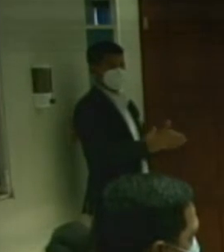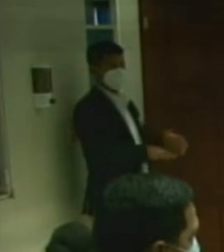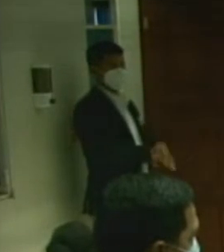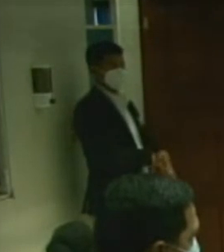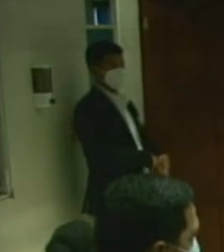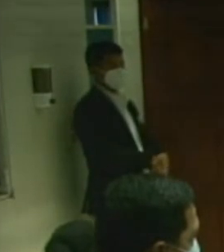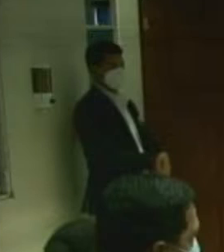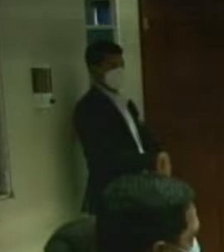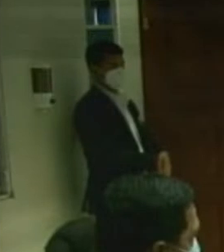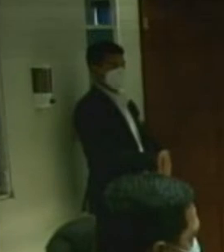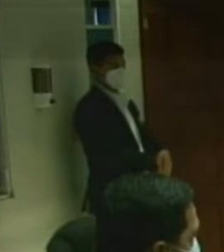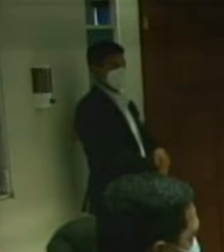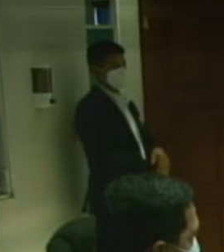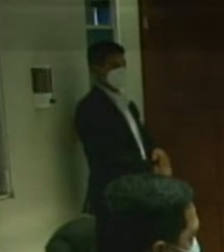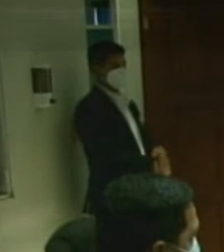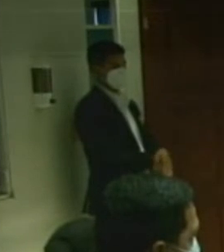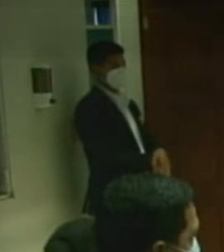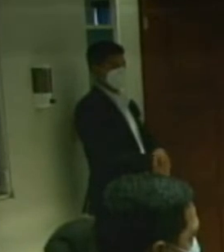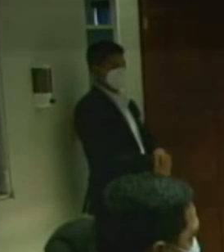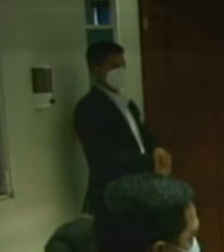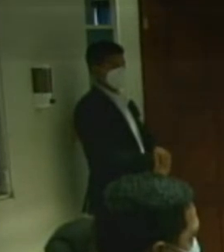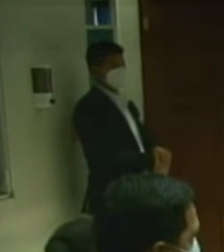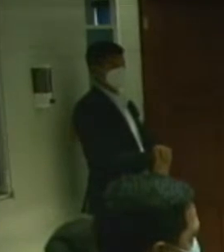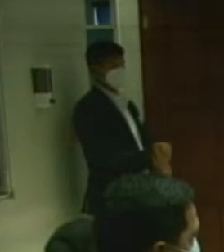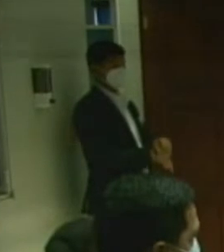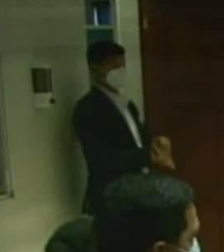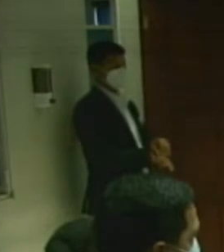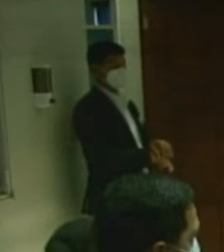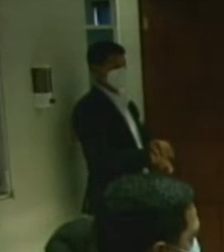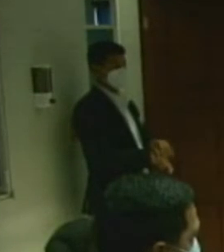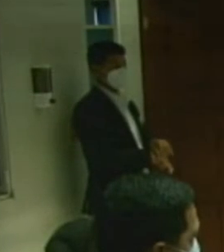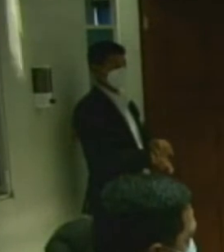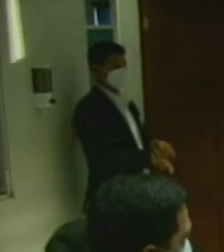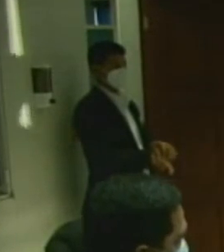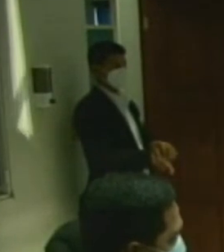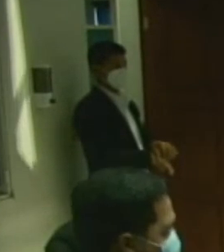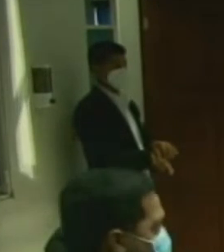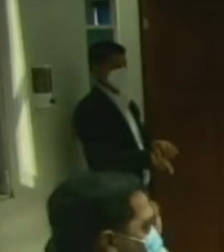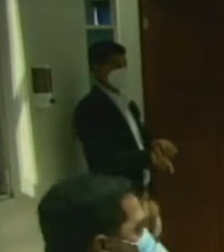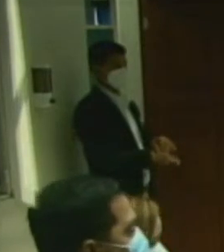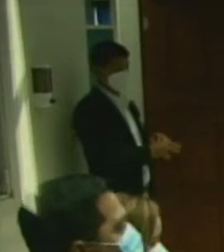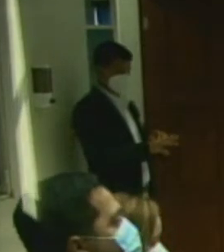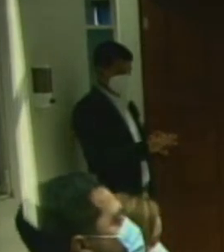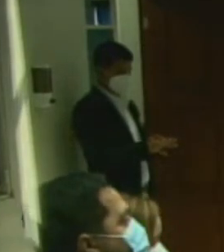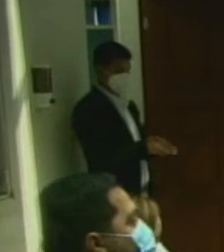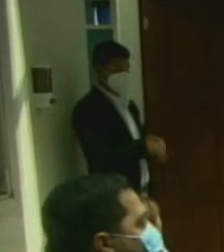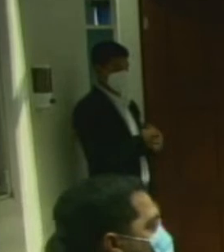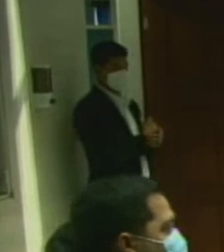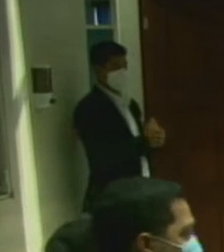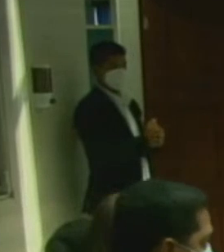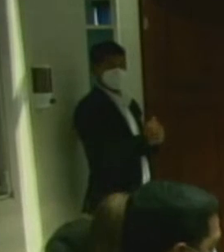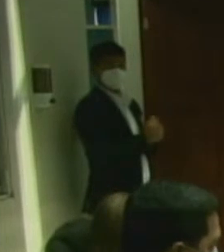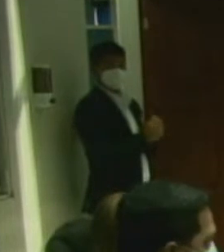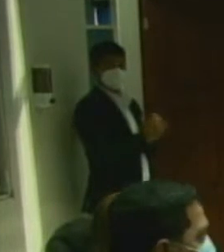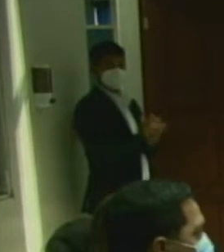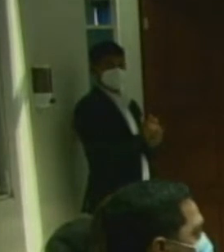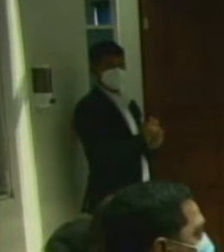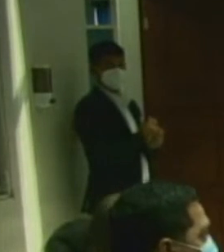de la Corte, pues, puedan discutir aquellos aspectos técnicos y que en una segunda,